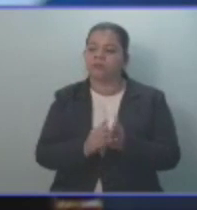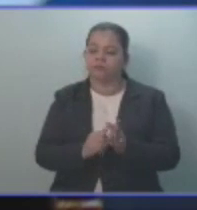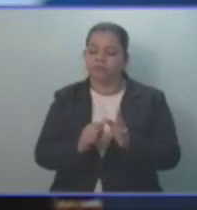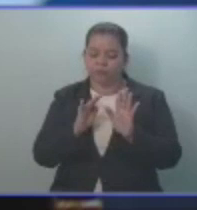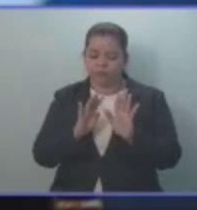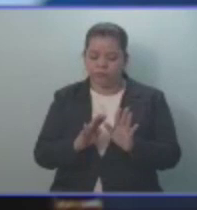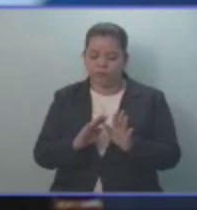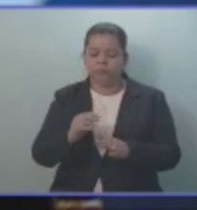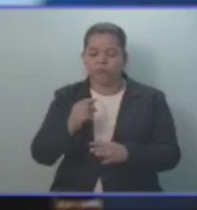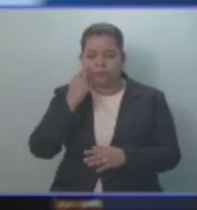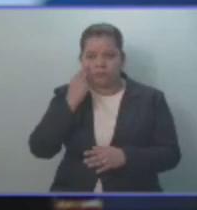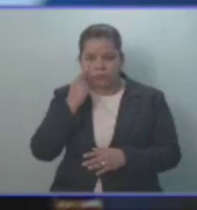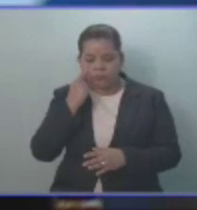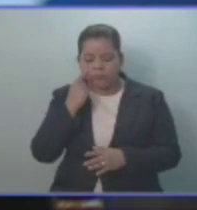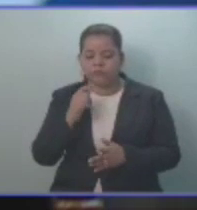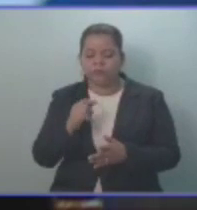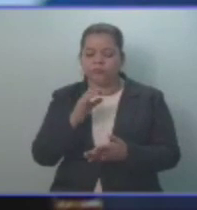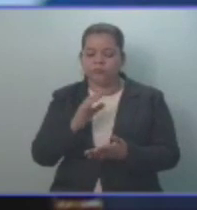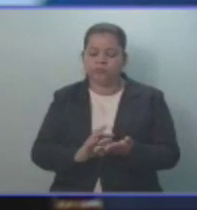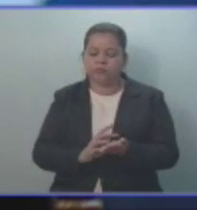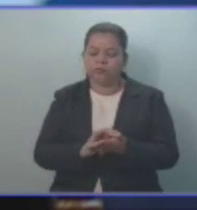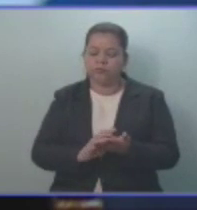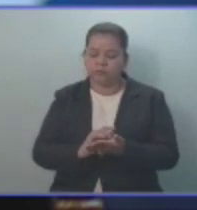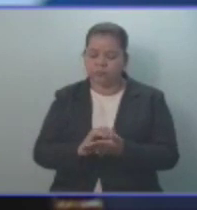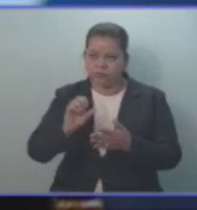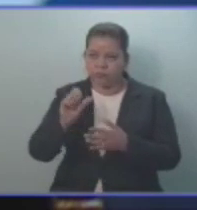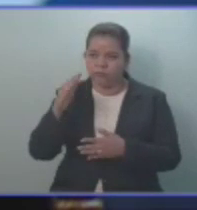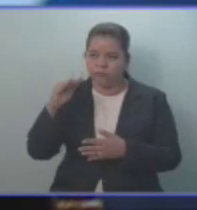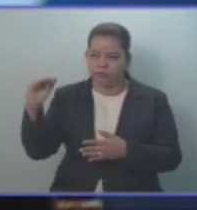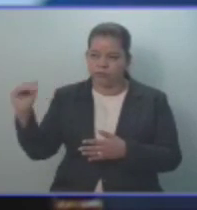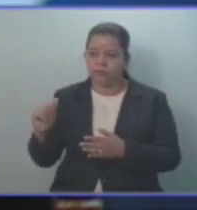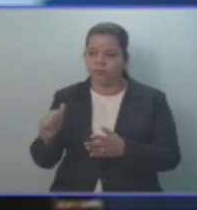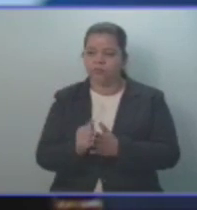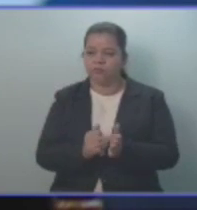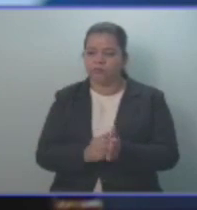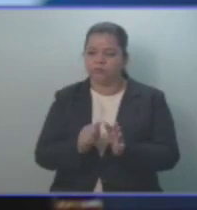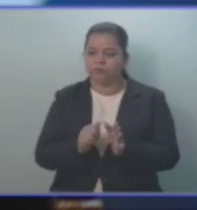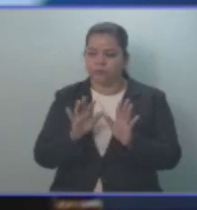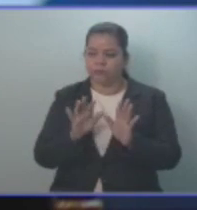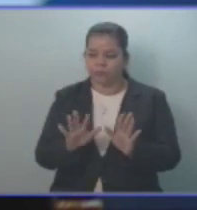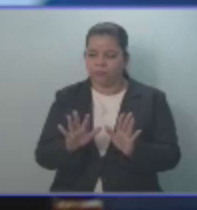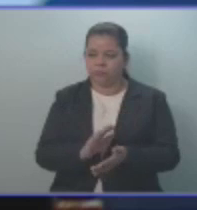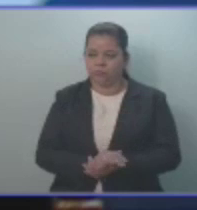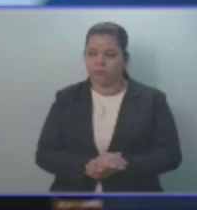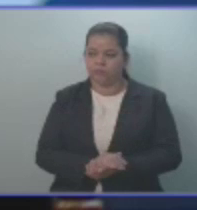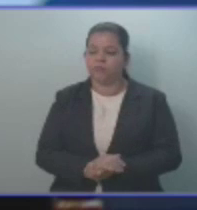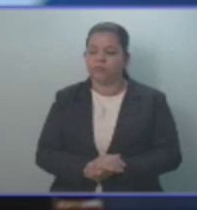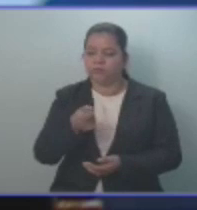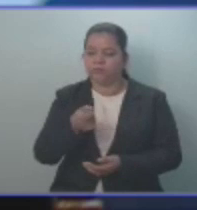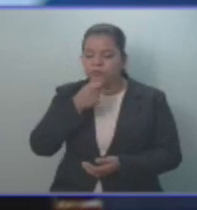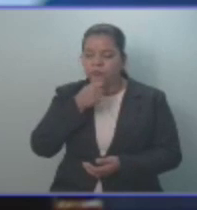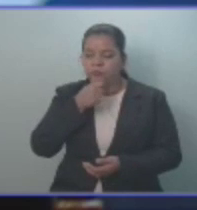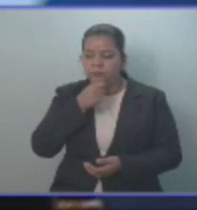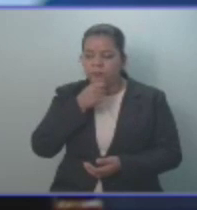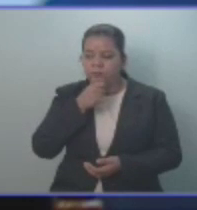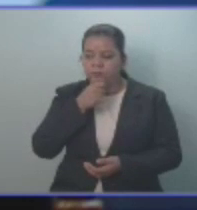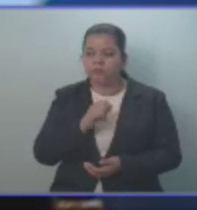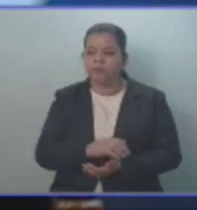9, auditorías fiscales en el extranjero. Artículo 10, información